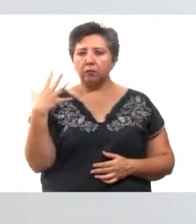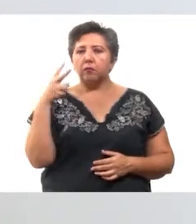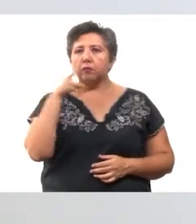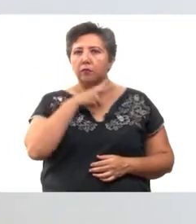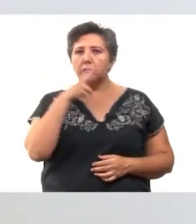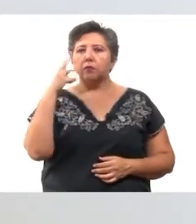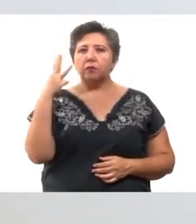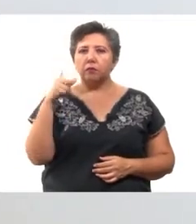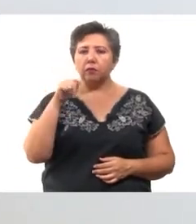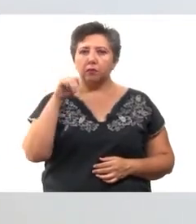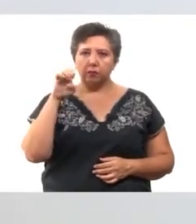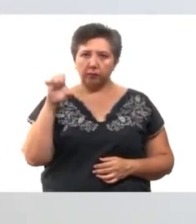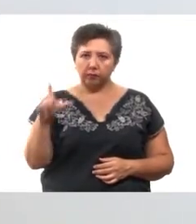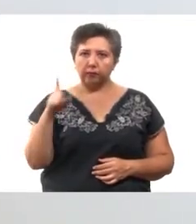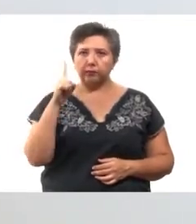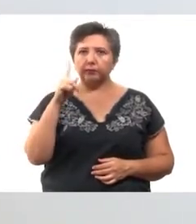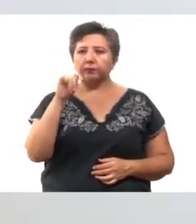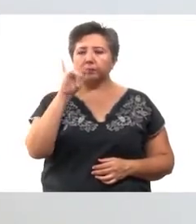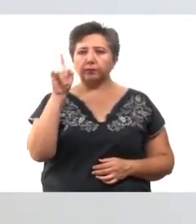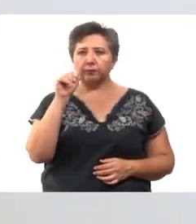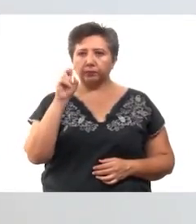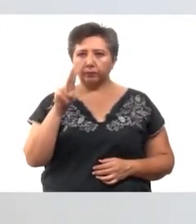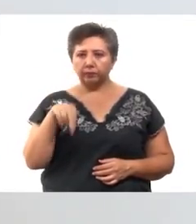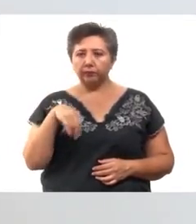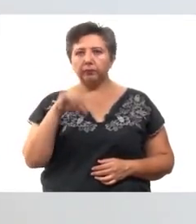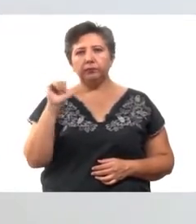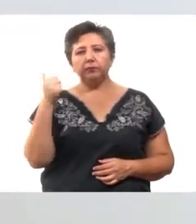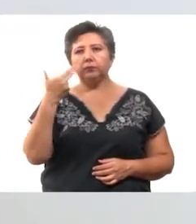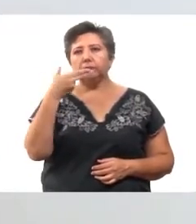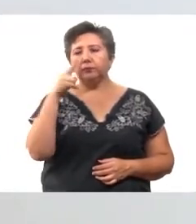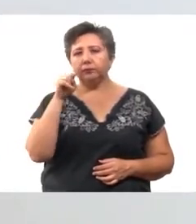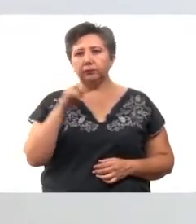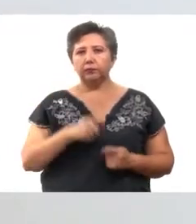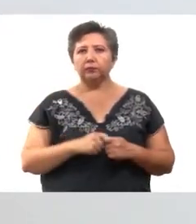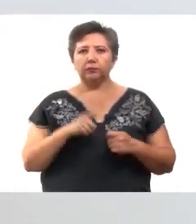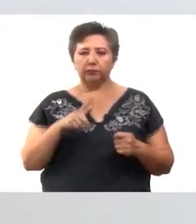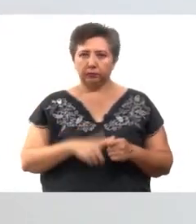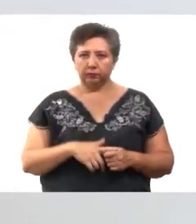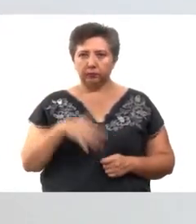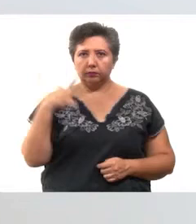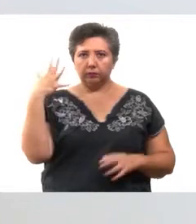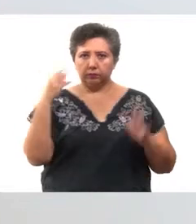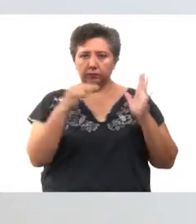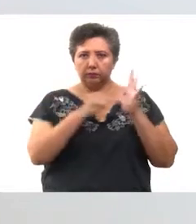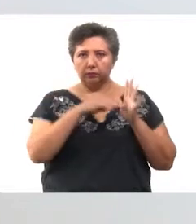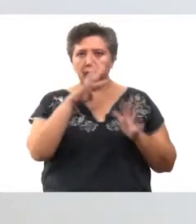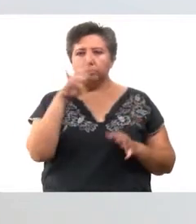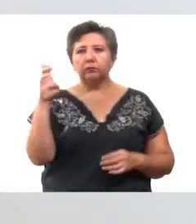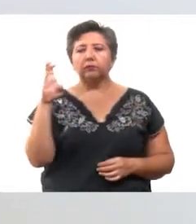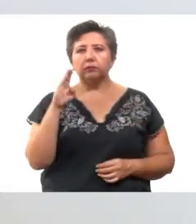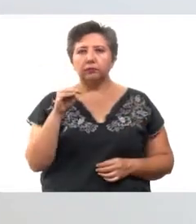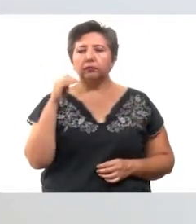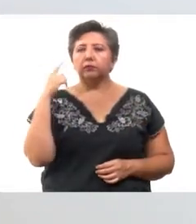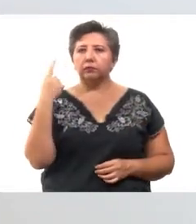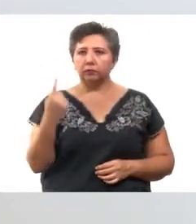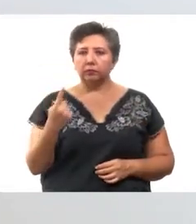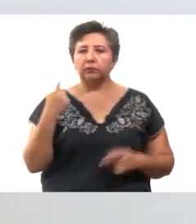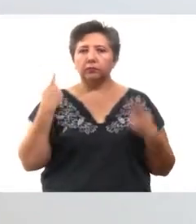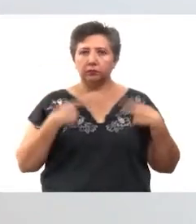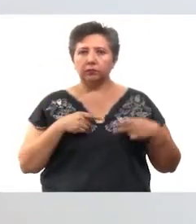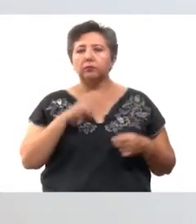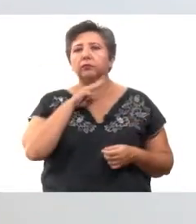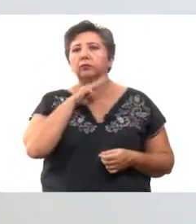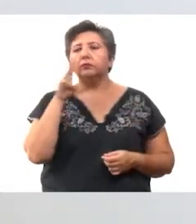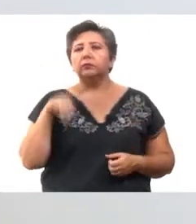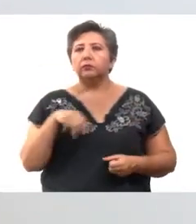Valladolid, 3 en Motul, 1 en Tizimín y 1 en Junucma. En total, son 5.491 las